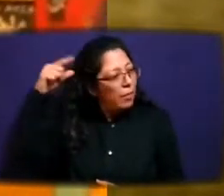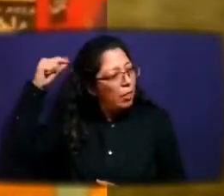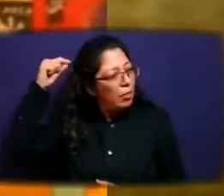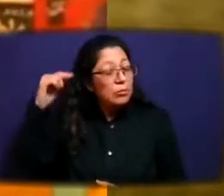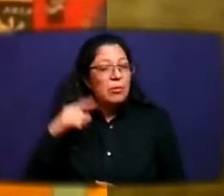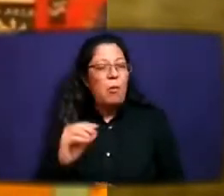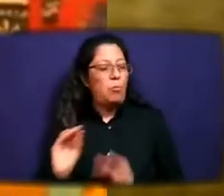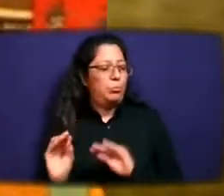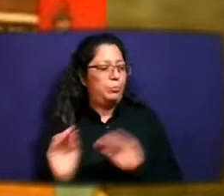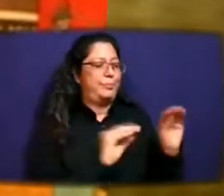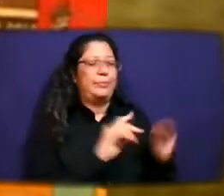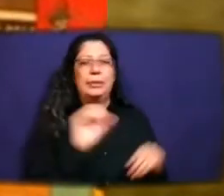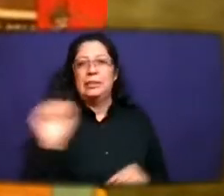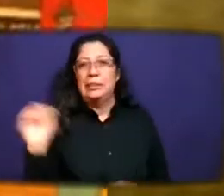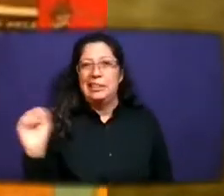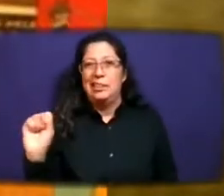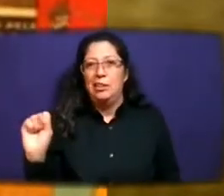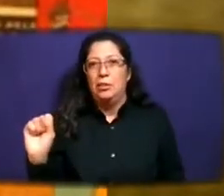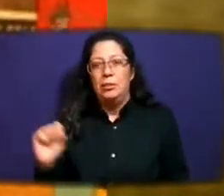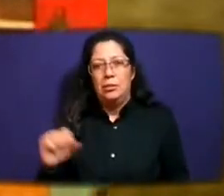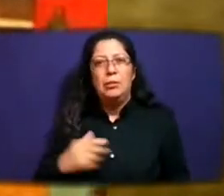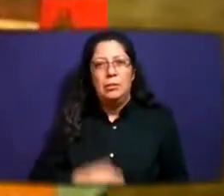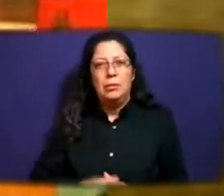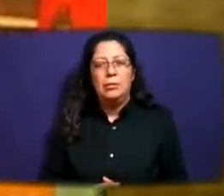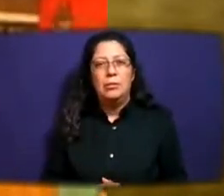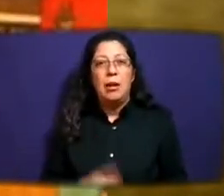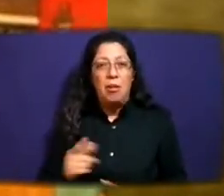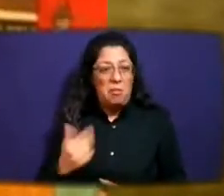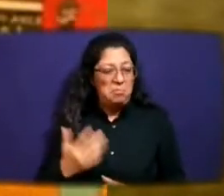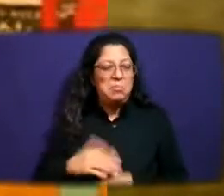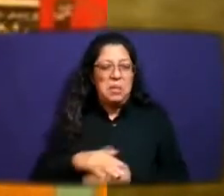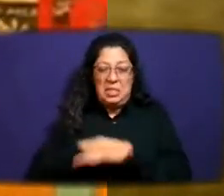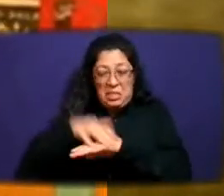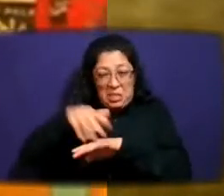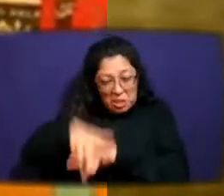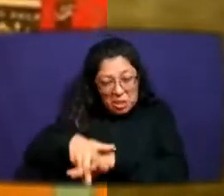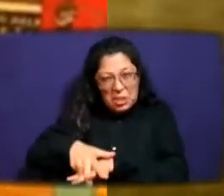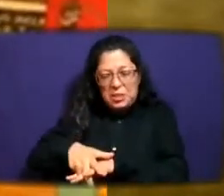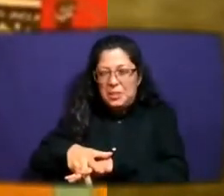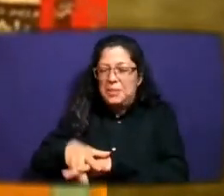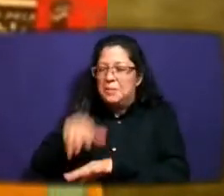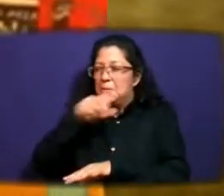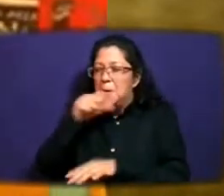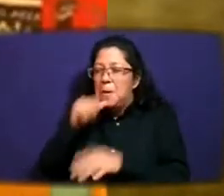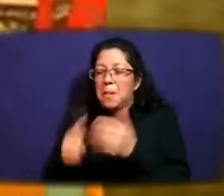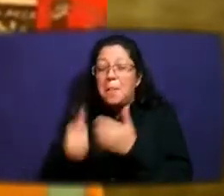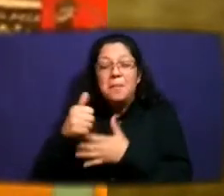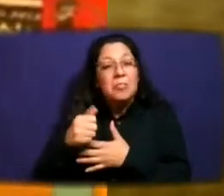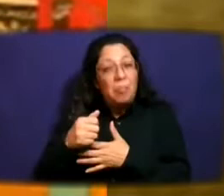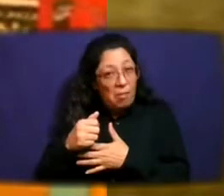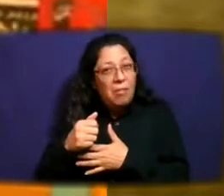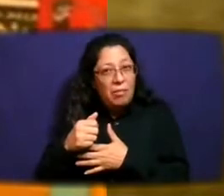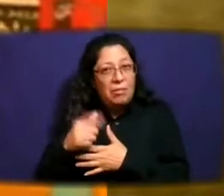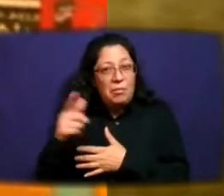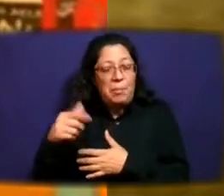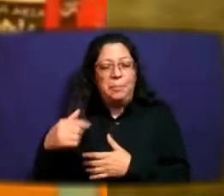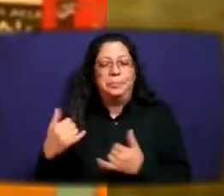Seattle, donde tocará hip hop para los ancianos indígenas.